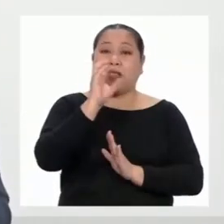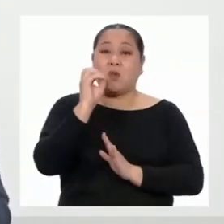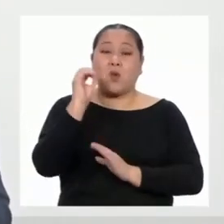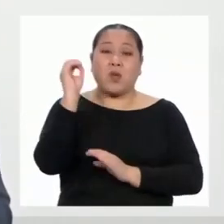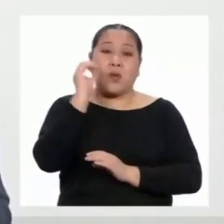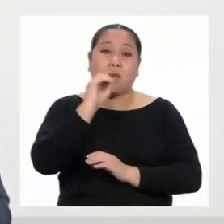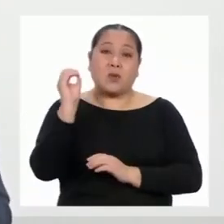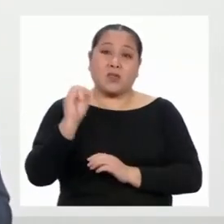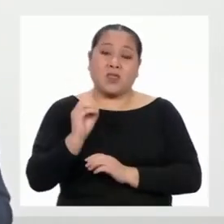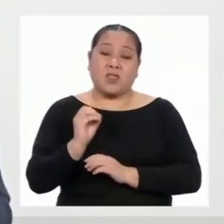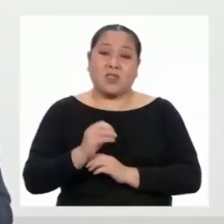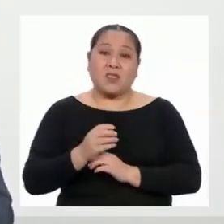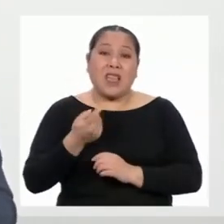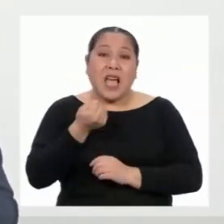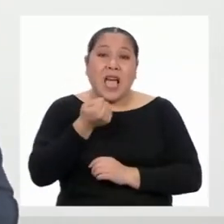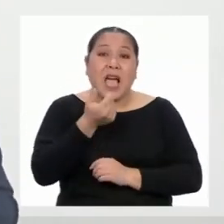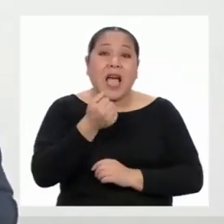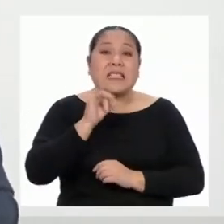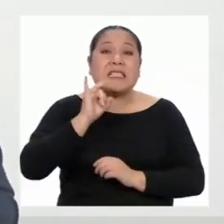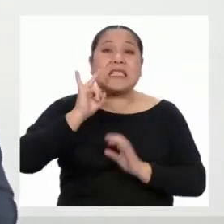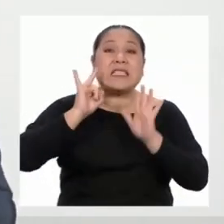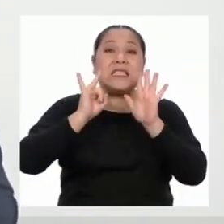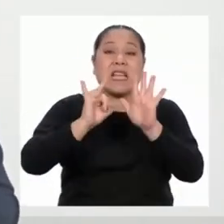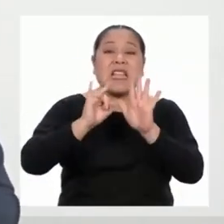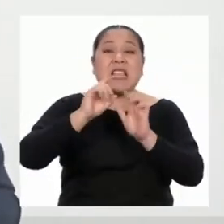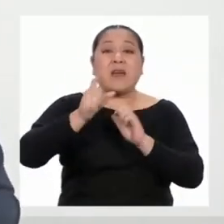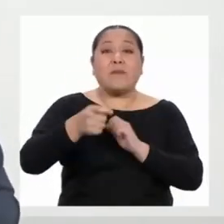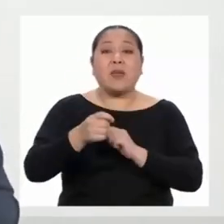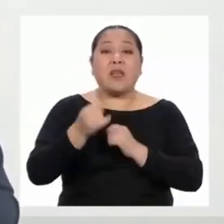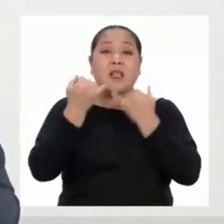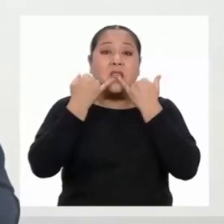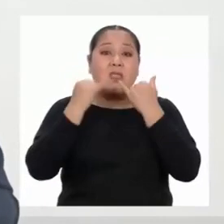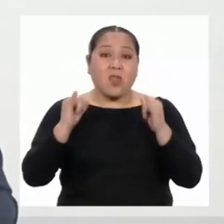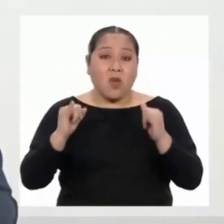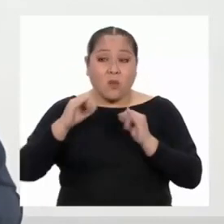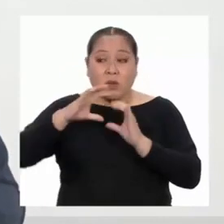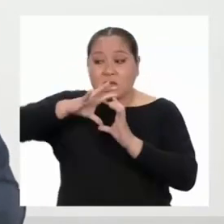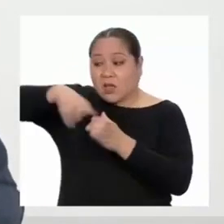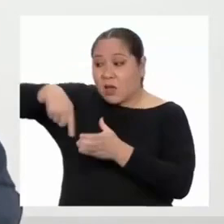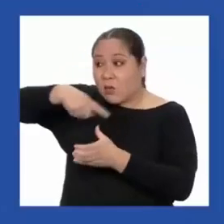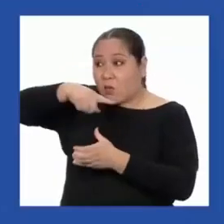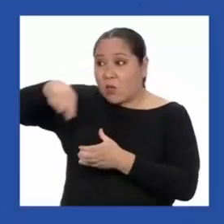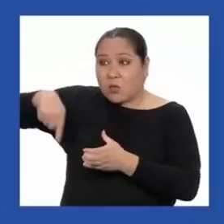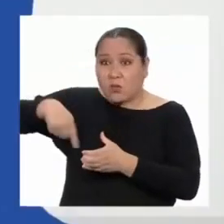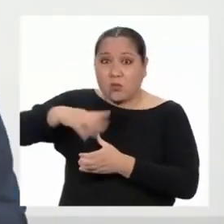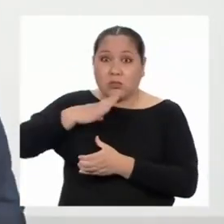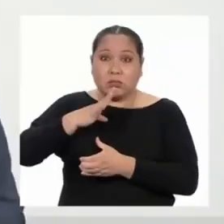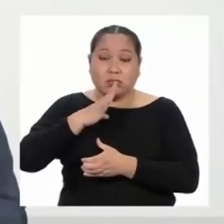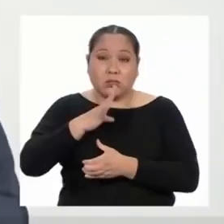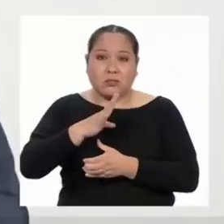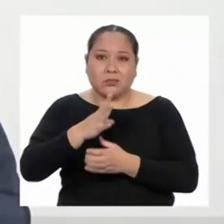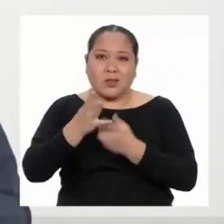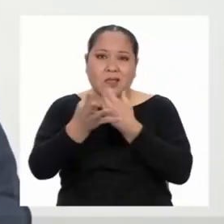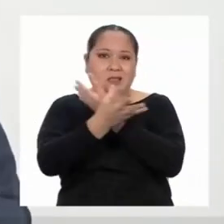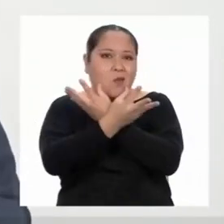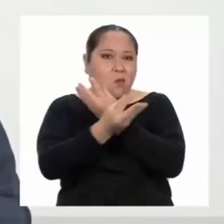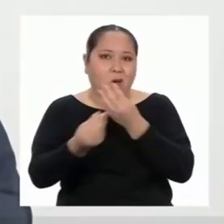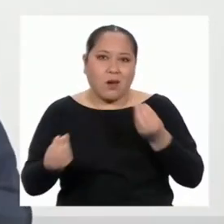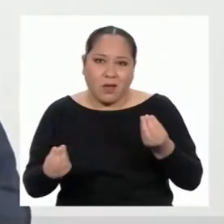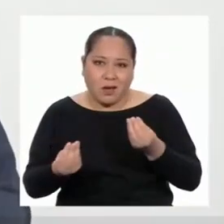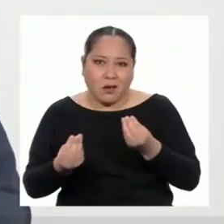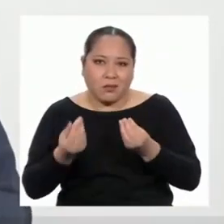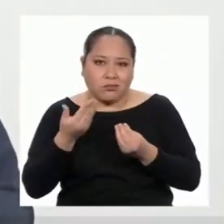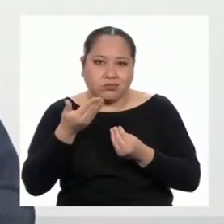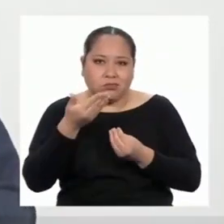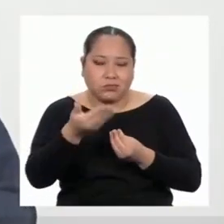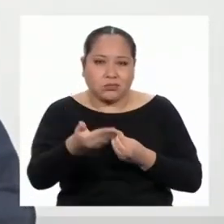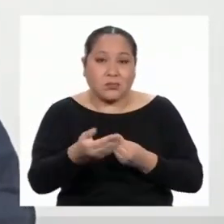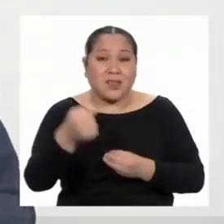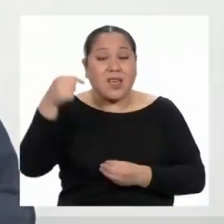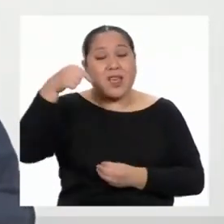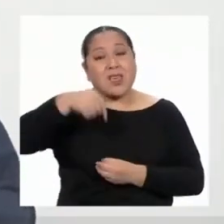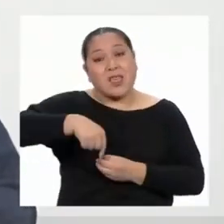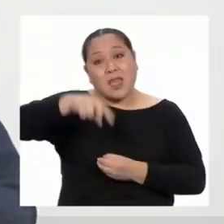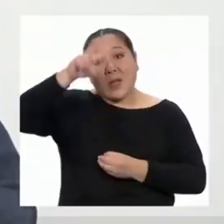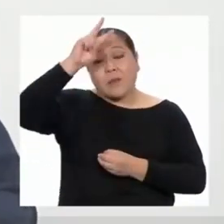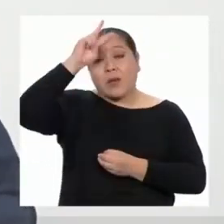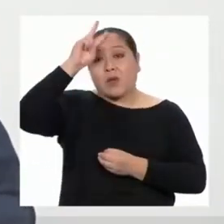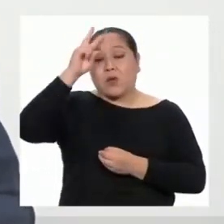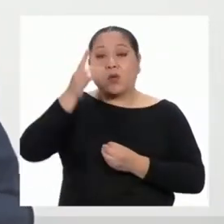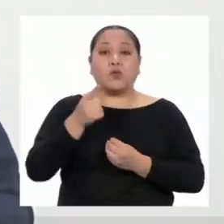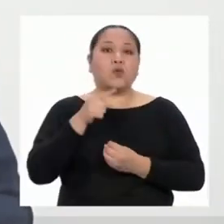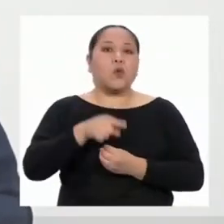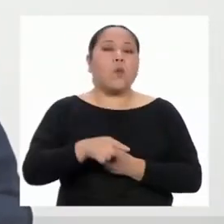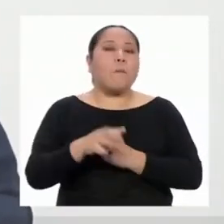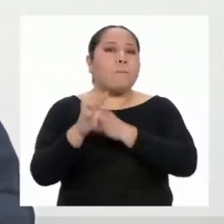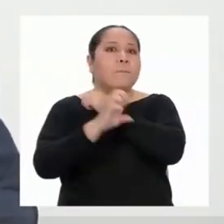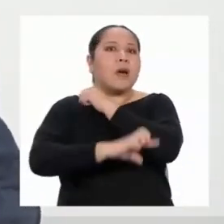casi 7.000 idiomas que se hablan en el mundo desaparezcan en pocas generaciones. Además que el Perú es uno de los países de